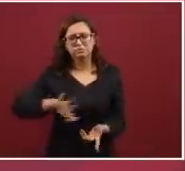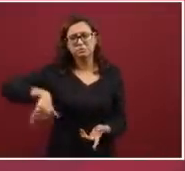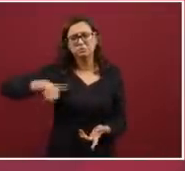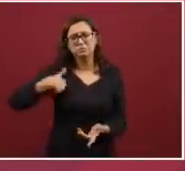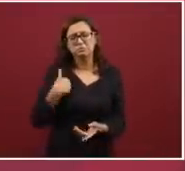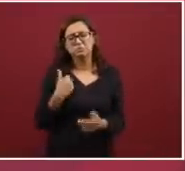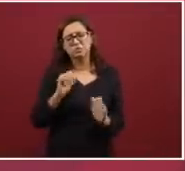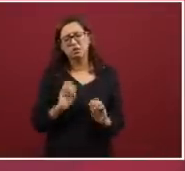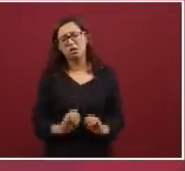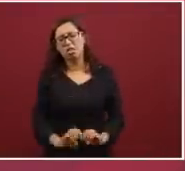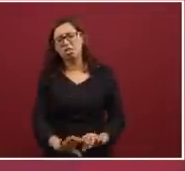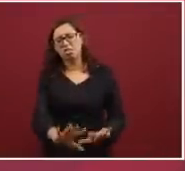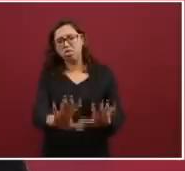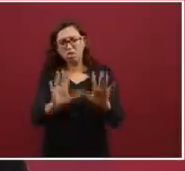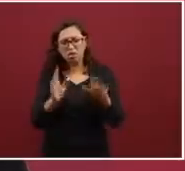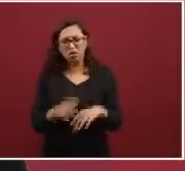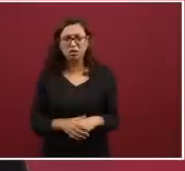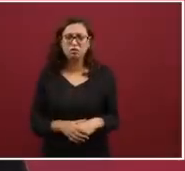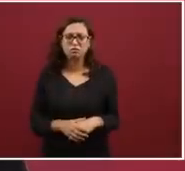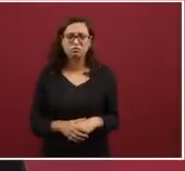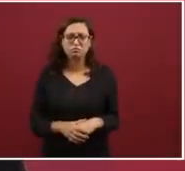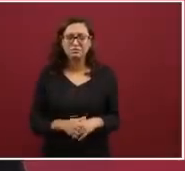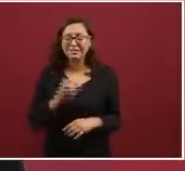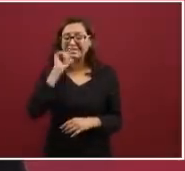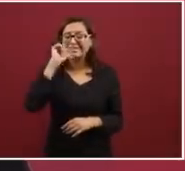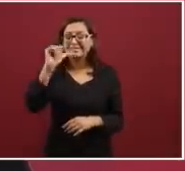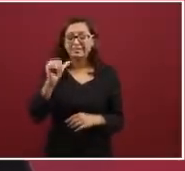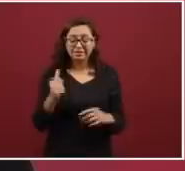y no había un plan,